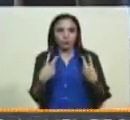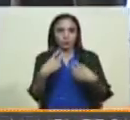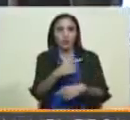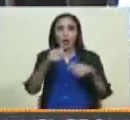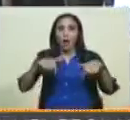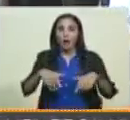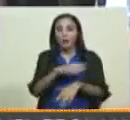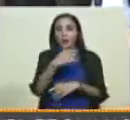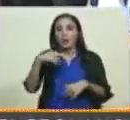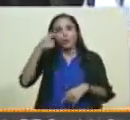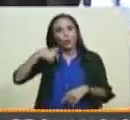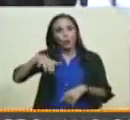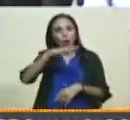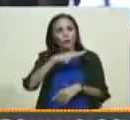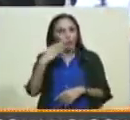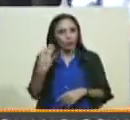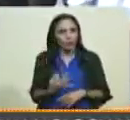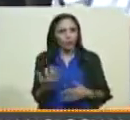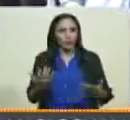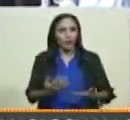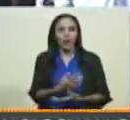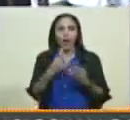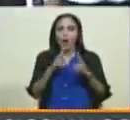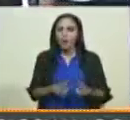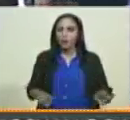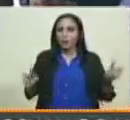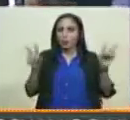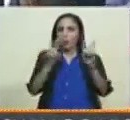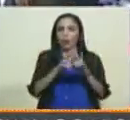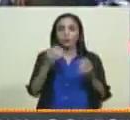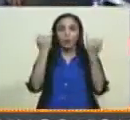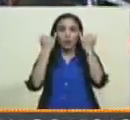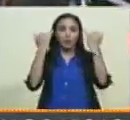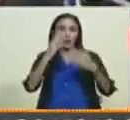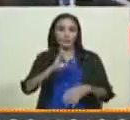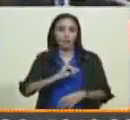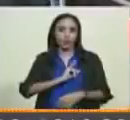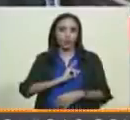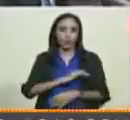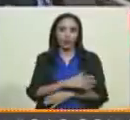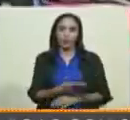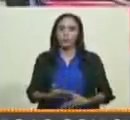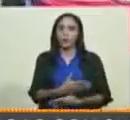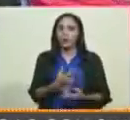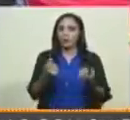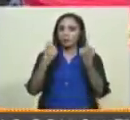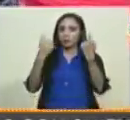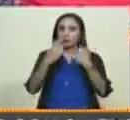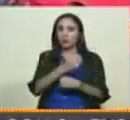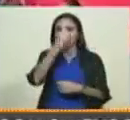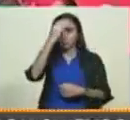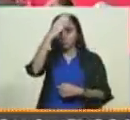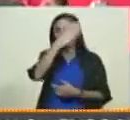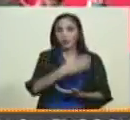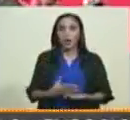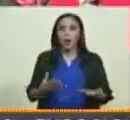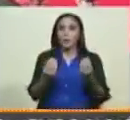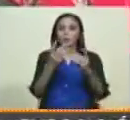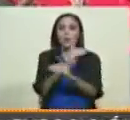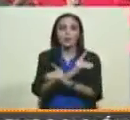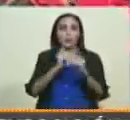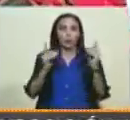pueblo culto, con valores. Tiene un pueblo educado y tenemos una